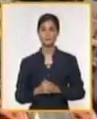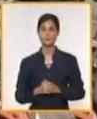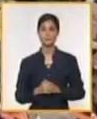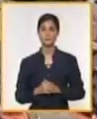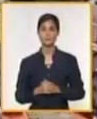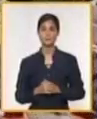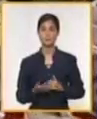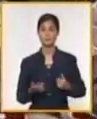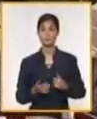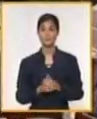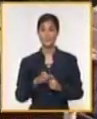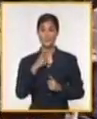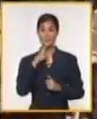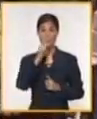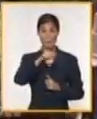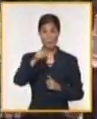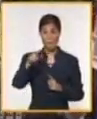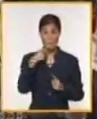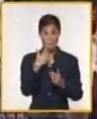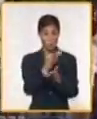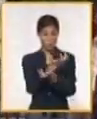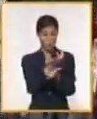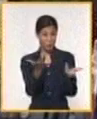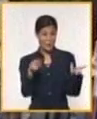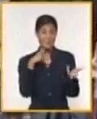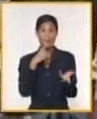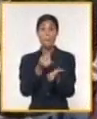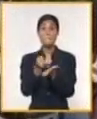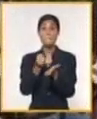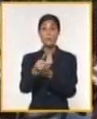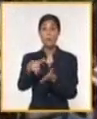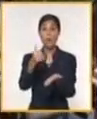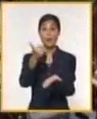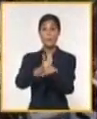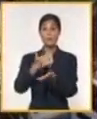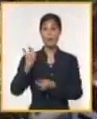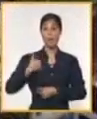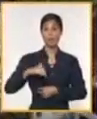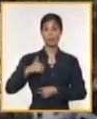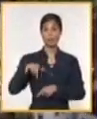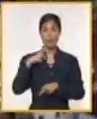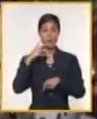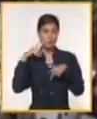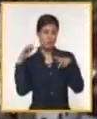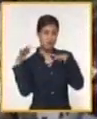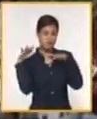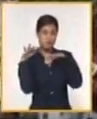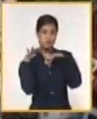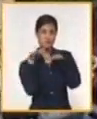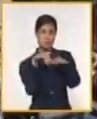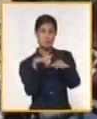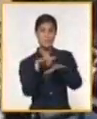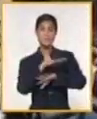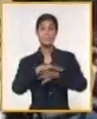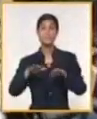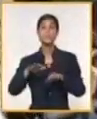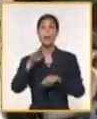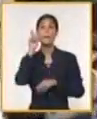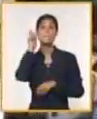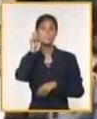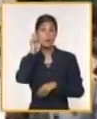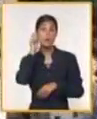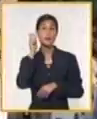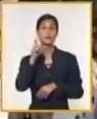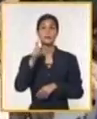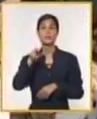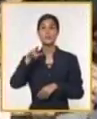Decenas de miles de personas salieron el miércoles a las calles de Buenos Aires en apoyo a su líder de centroizquierda, Cristina Kirchner, quien cumple 6 años